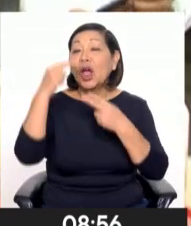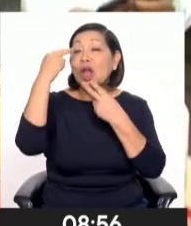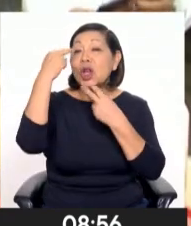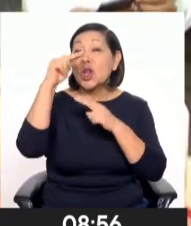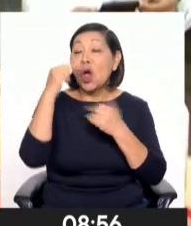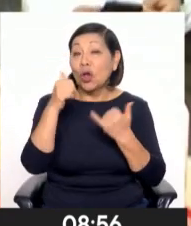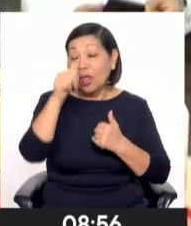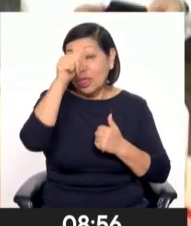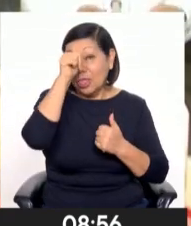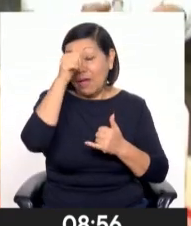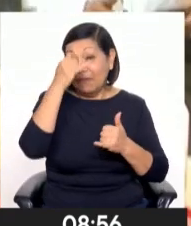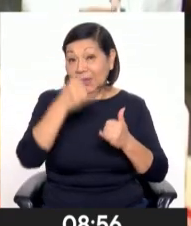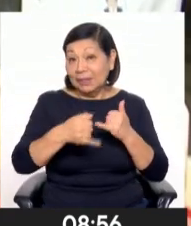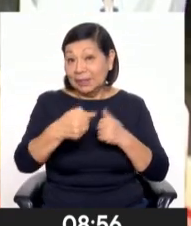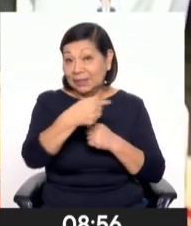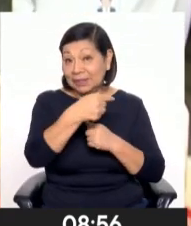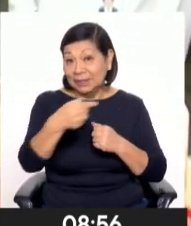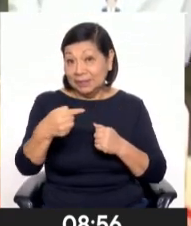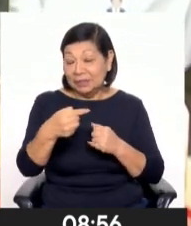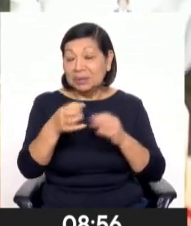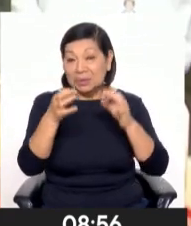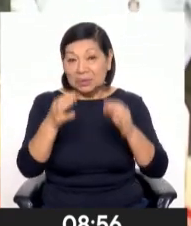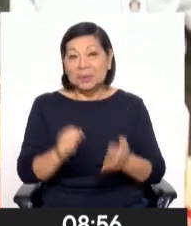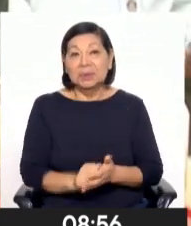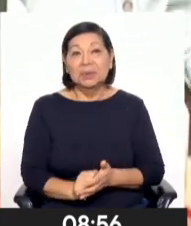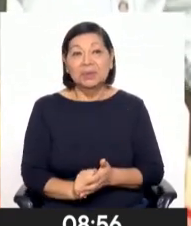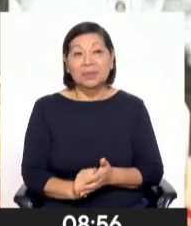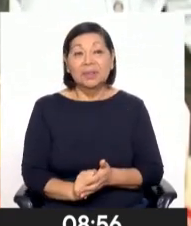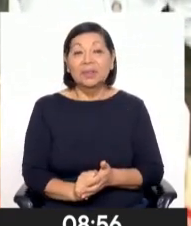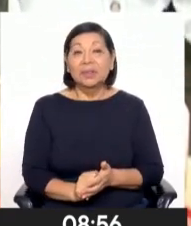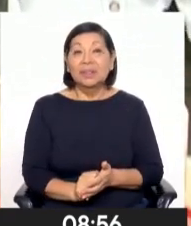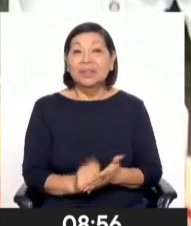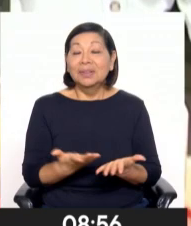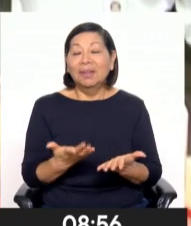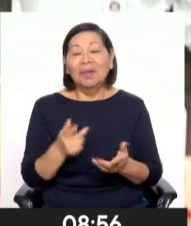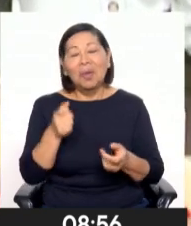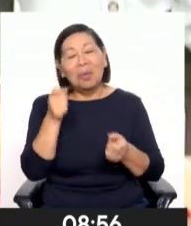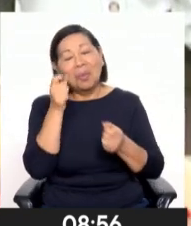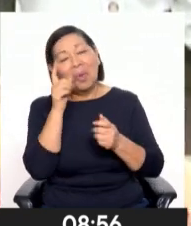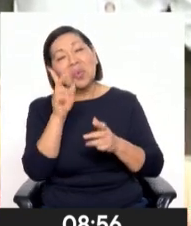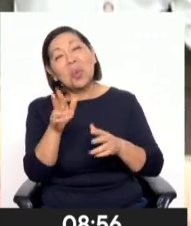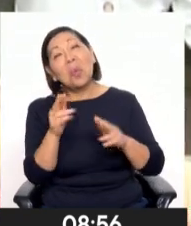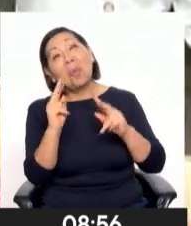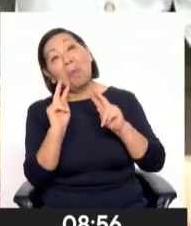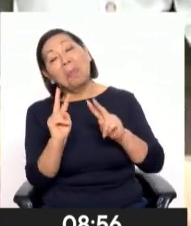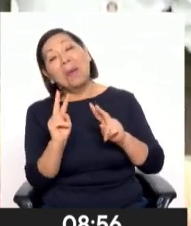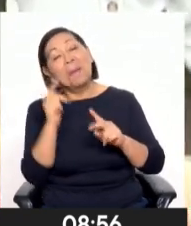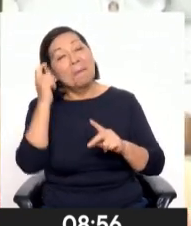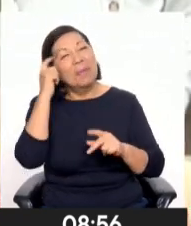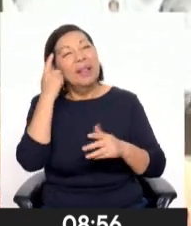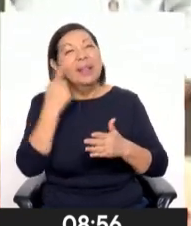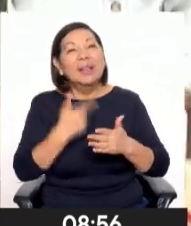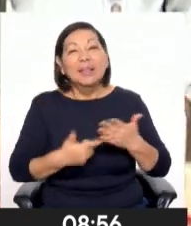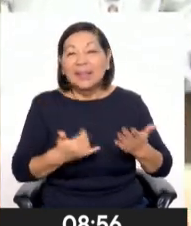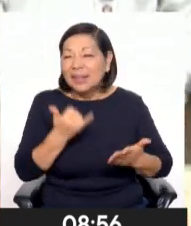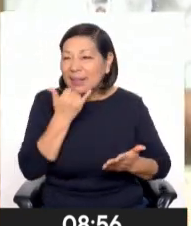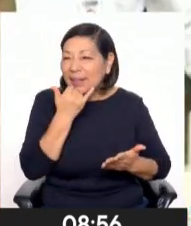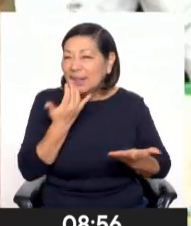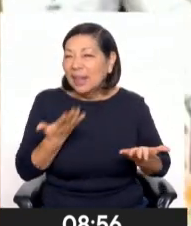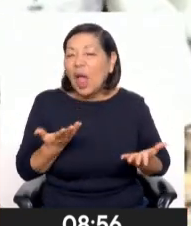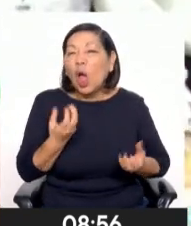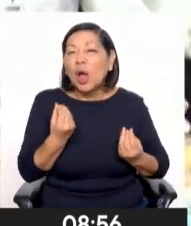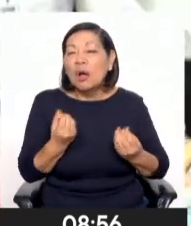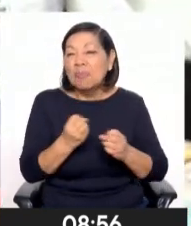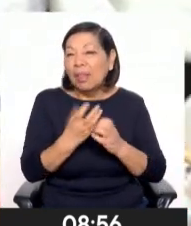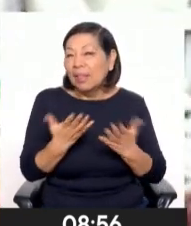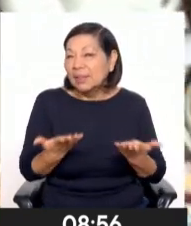domingo fin de semana Estamos seguros que más de uno todavía no se levanta y algunos también están pensando qué es lo que va Cómo